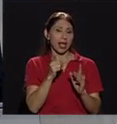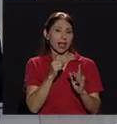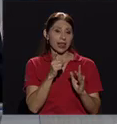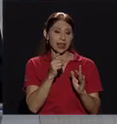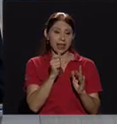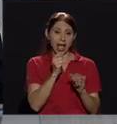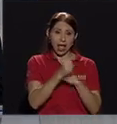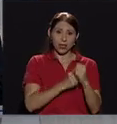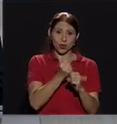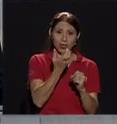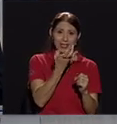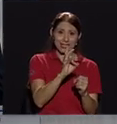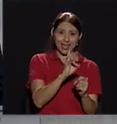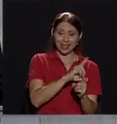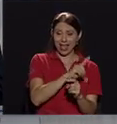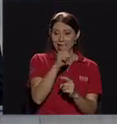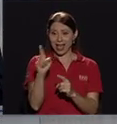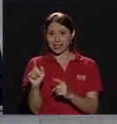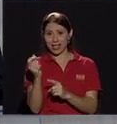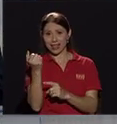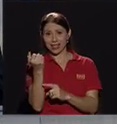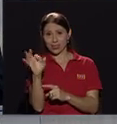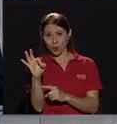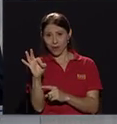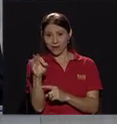constituyente en donde se nos rechaza el voto,